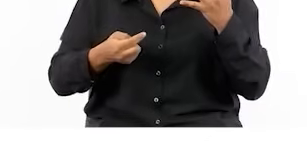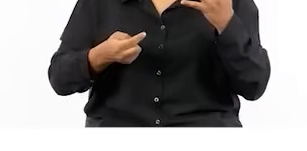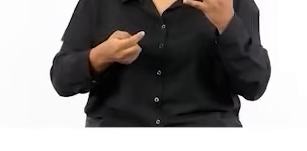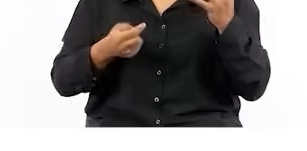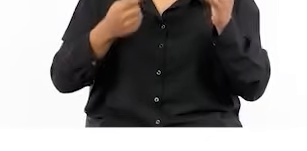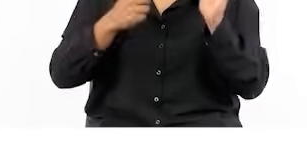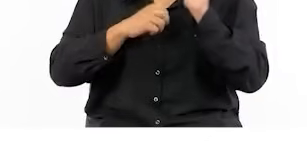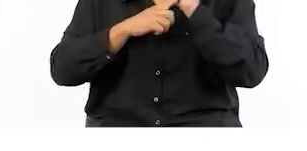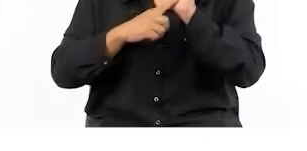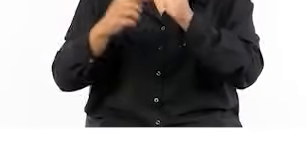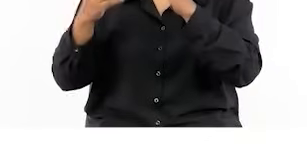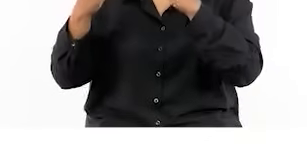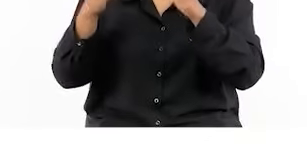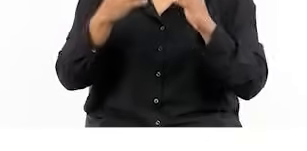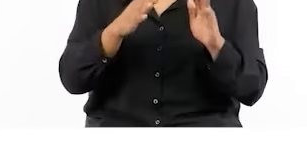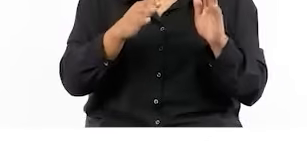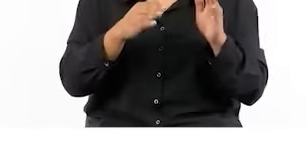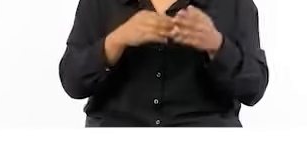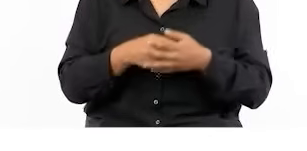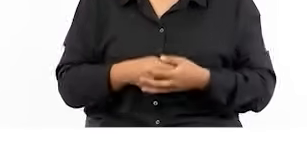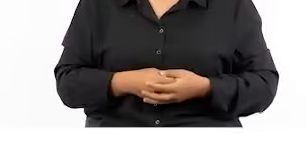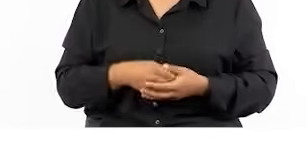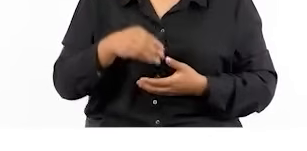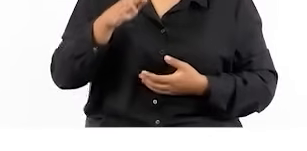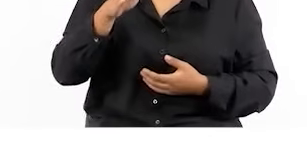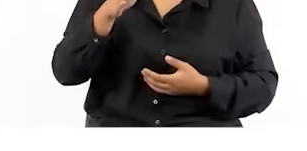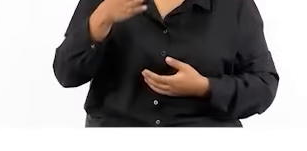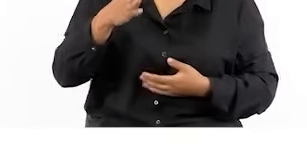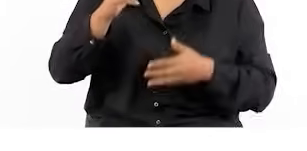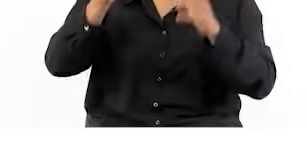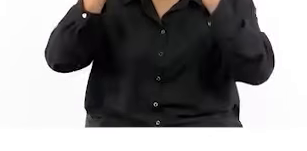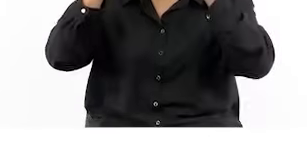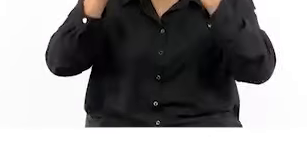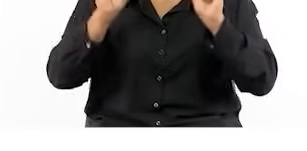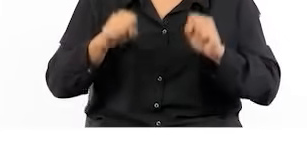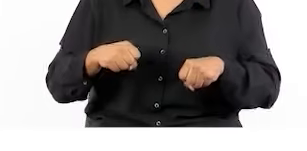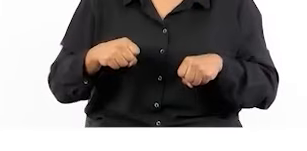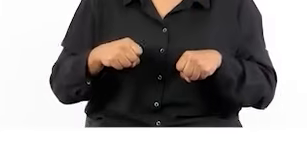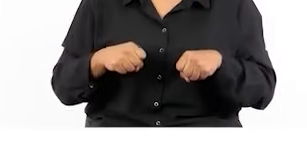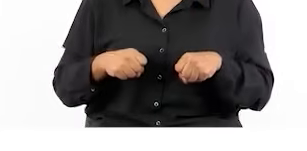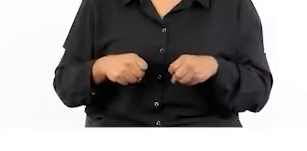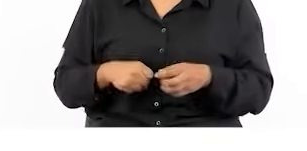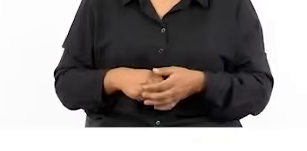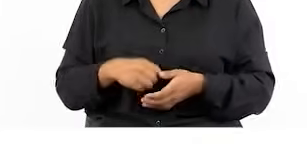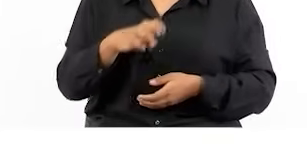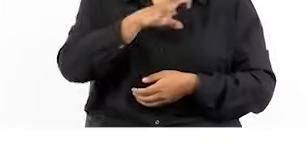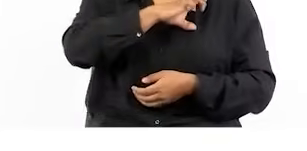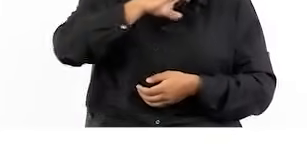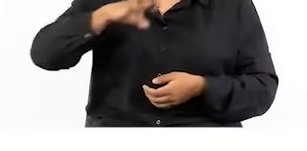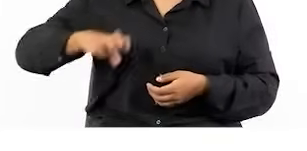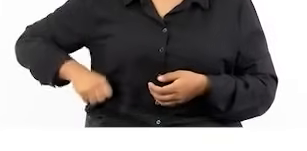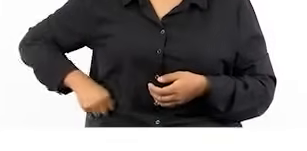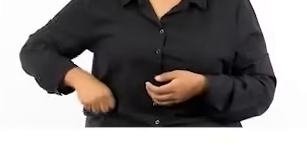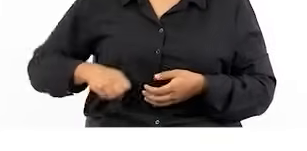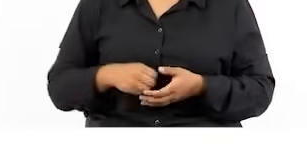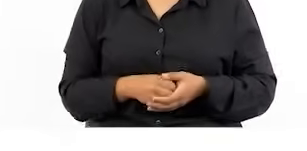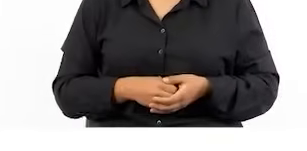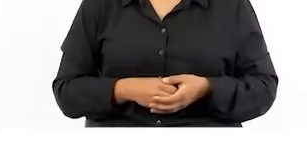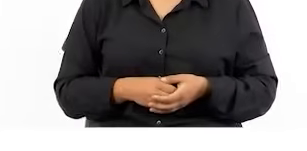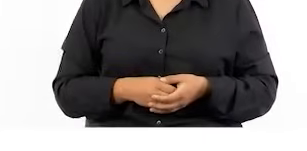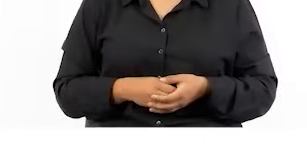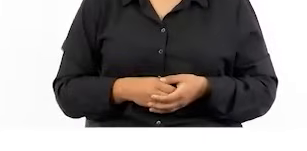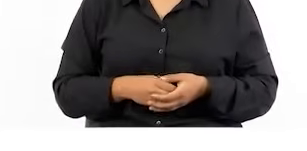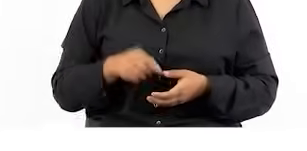Y aquí está la leyenda que nos muestra los diferentes usos que se le da a los